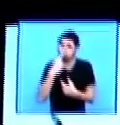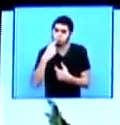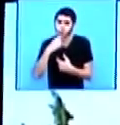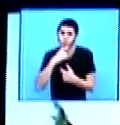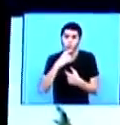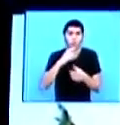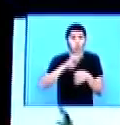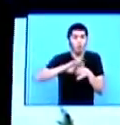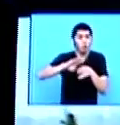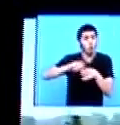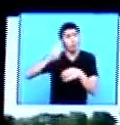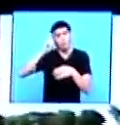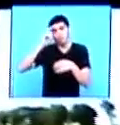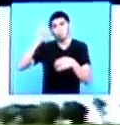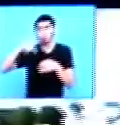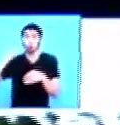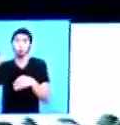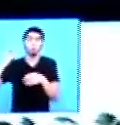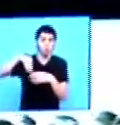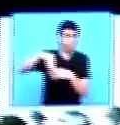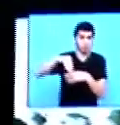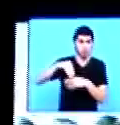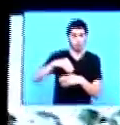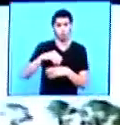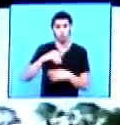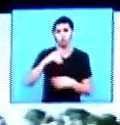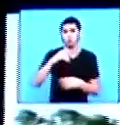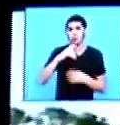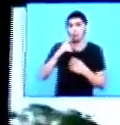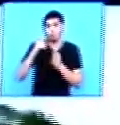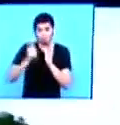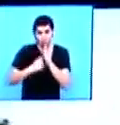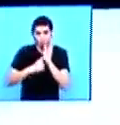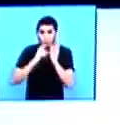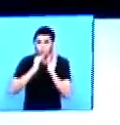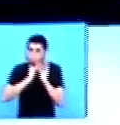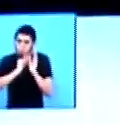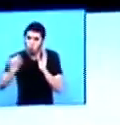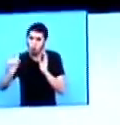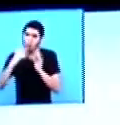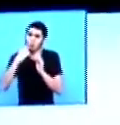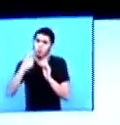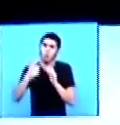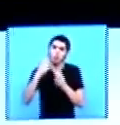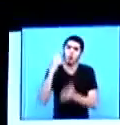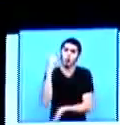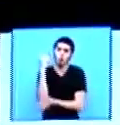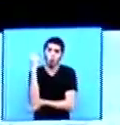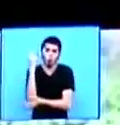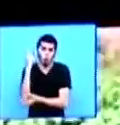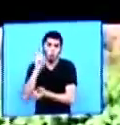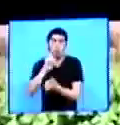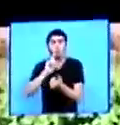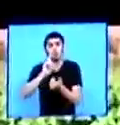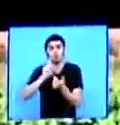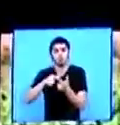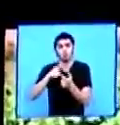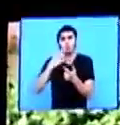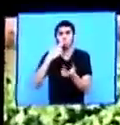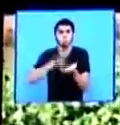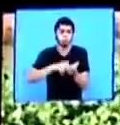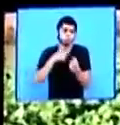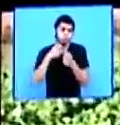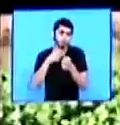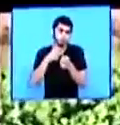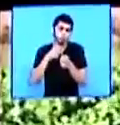10 puntos respecto al año pasado. El informe también señala que las perspectivas macroeconómicas y la presión fiscal frenan las inversiones del